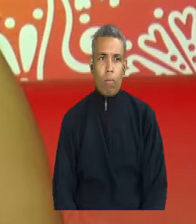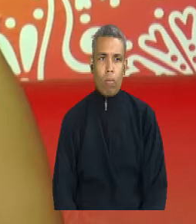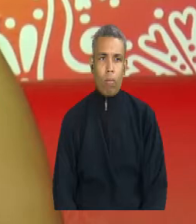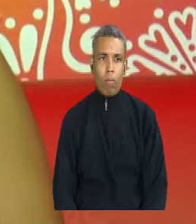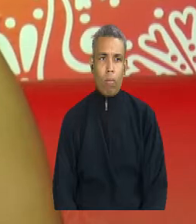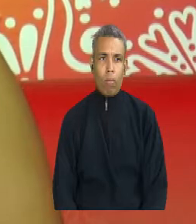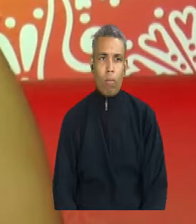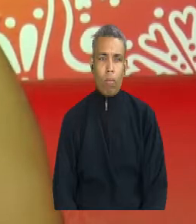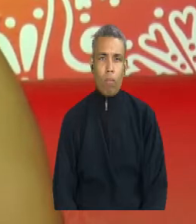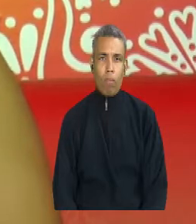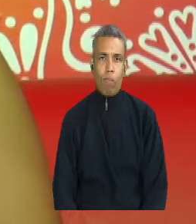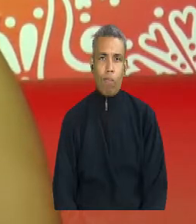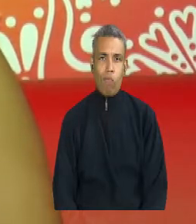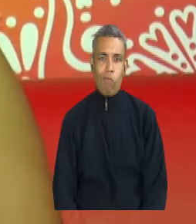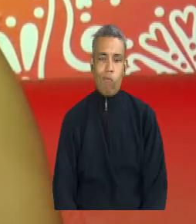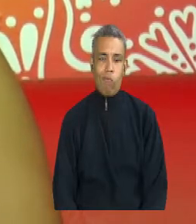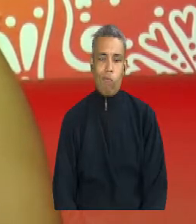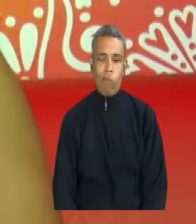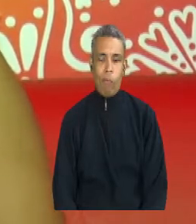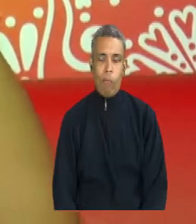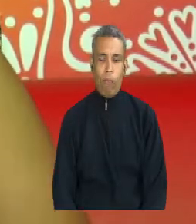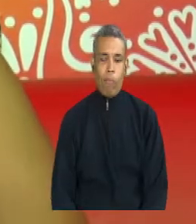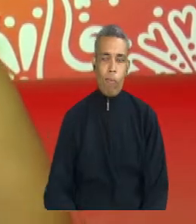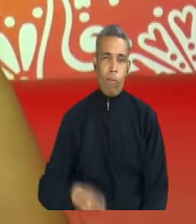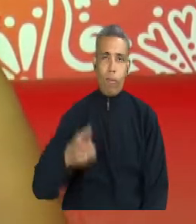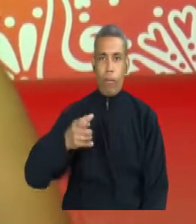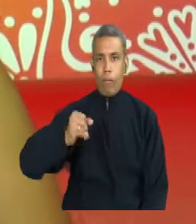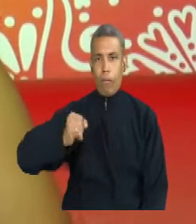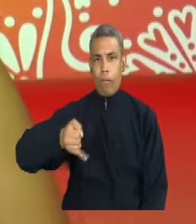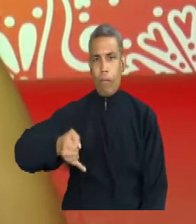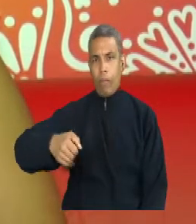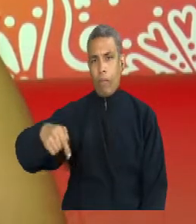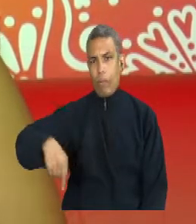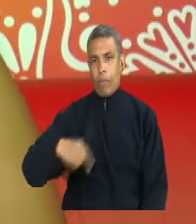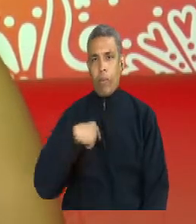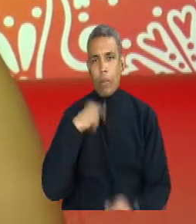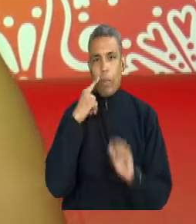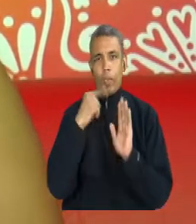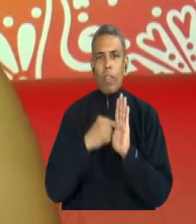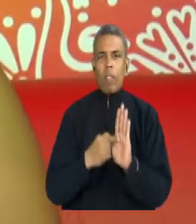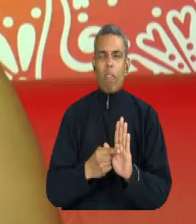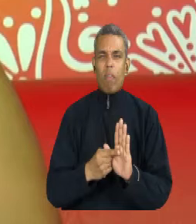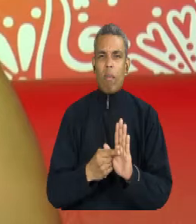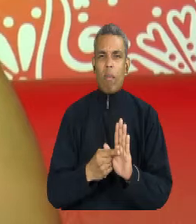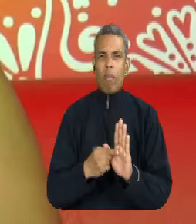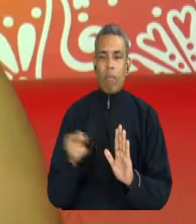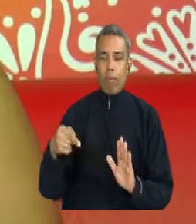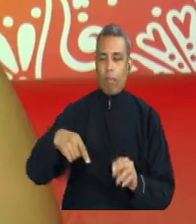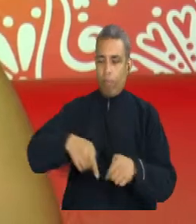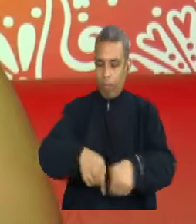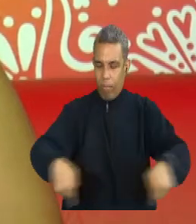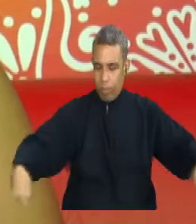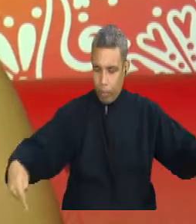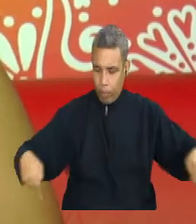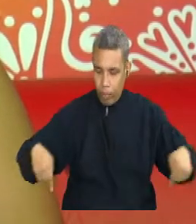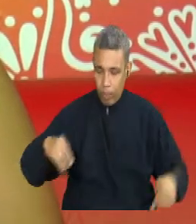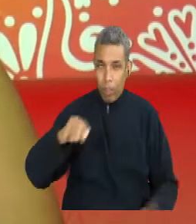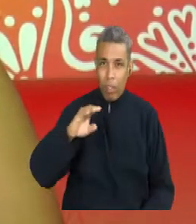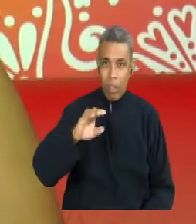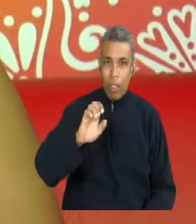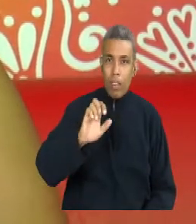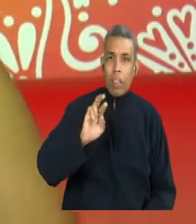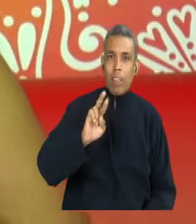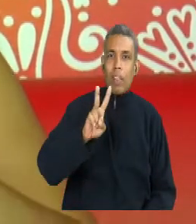los artistas. Queremos contarle a todos nuestros televidentes que hoy vamos a continuar hablando de la batalla de DJs que se va a realizar